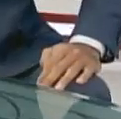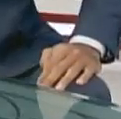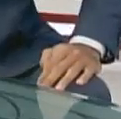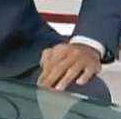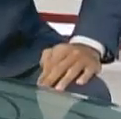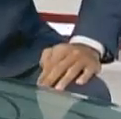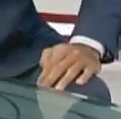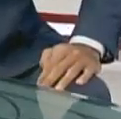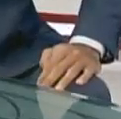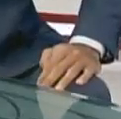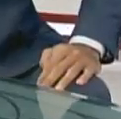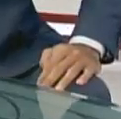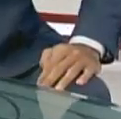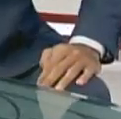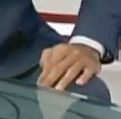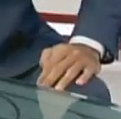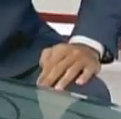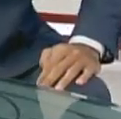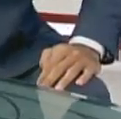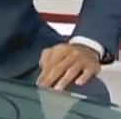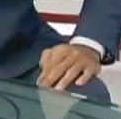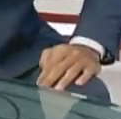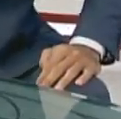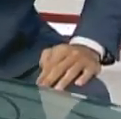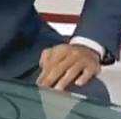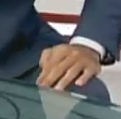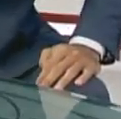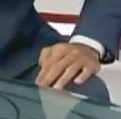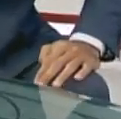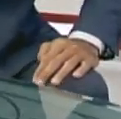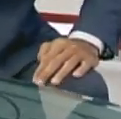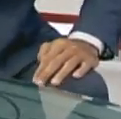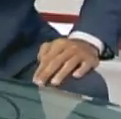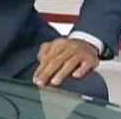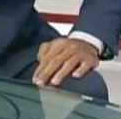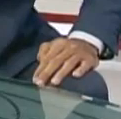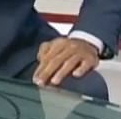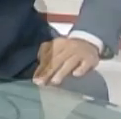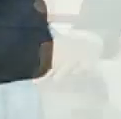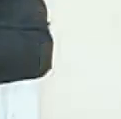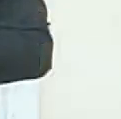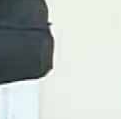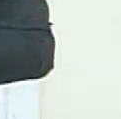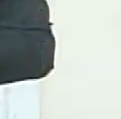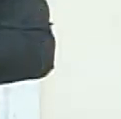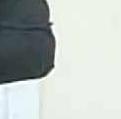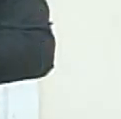Así es, nos vamos de inmediato al Palacio Federal Legislativo, tema de la Asamblea Nacional.